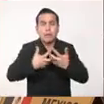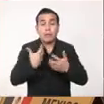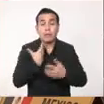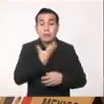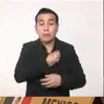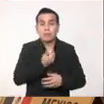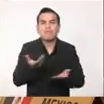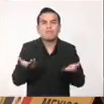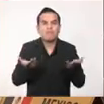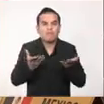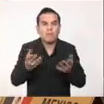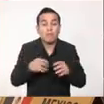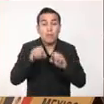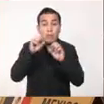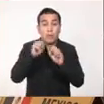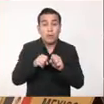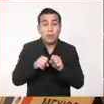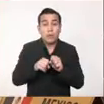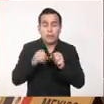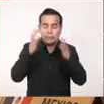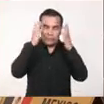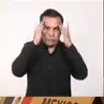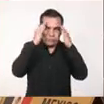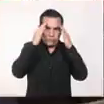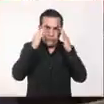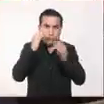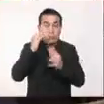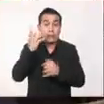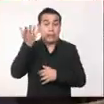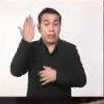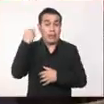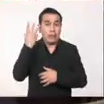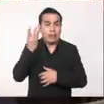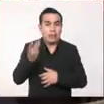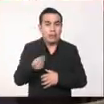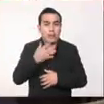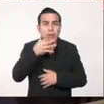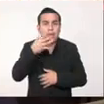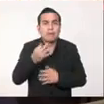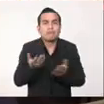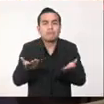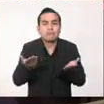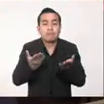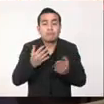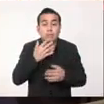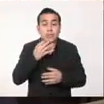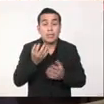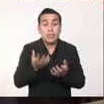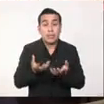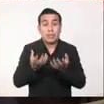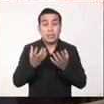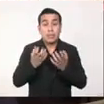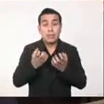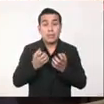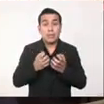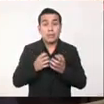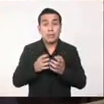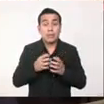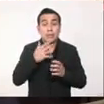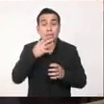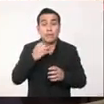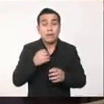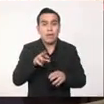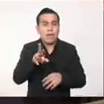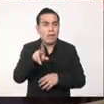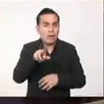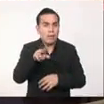de cierta manera, puesto en desafío en los últimos días. Dicho eso, queremos ayudar a El Salvador, estamos aquí